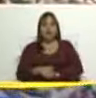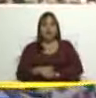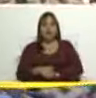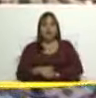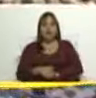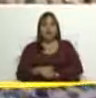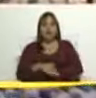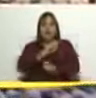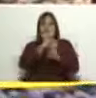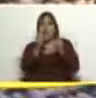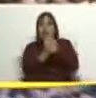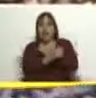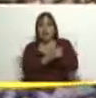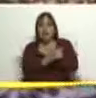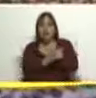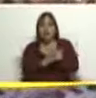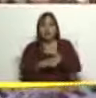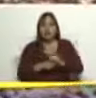de cambio de paisaje.